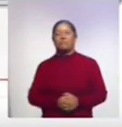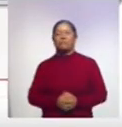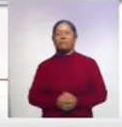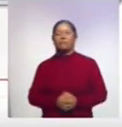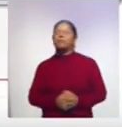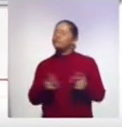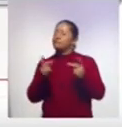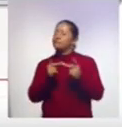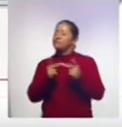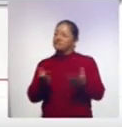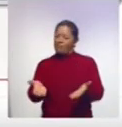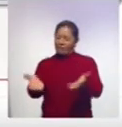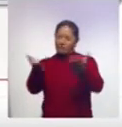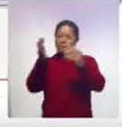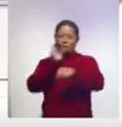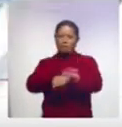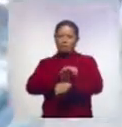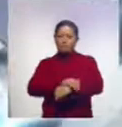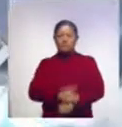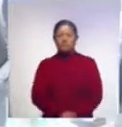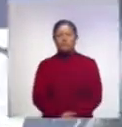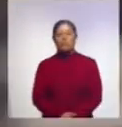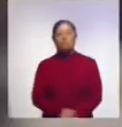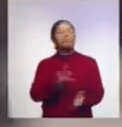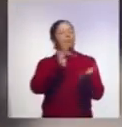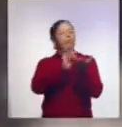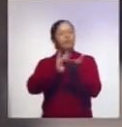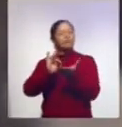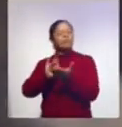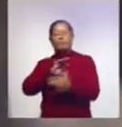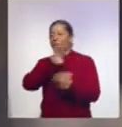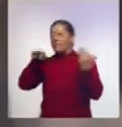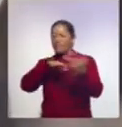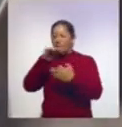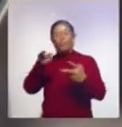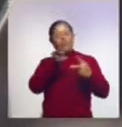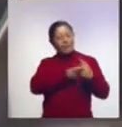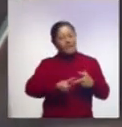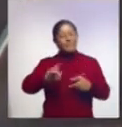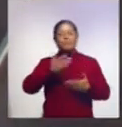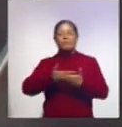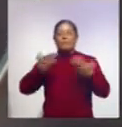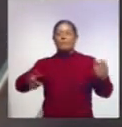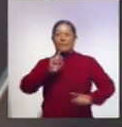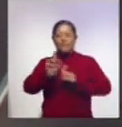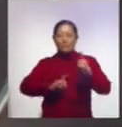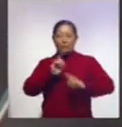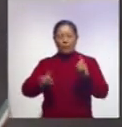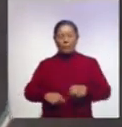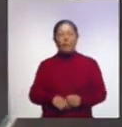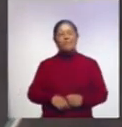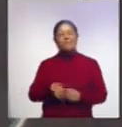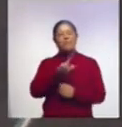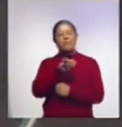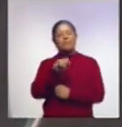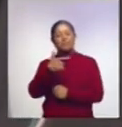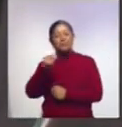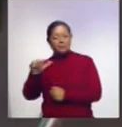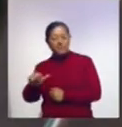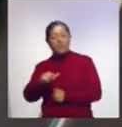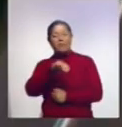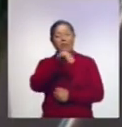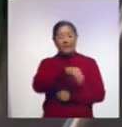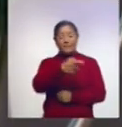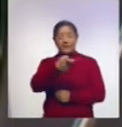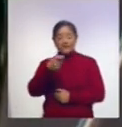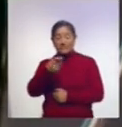te escuchamos. Adelante, amigo. Muchísimas gracias, Mario Vittorio. Vamos a arrancar ahora deportes y la Liga MX arranca nuevamente una